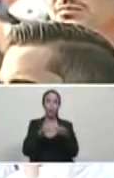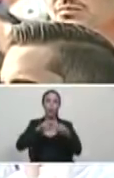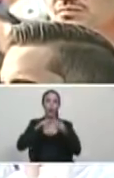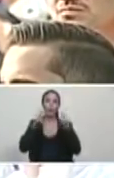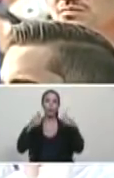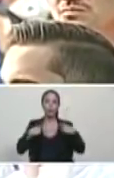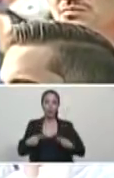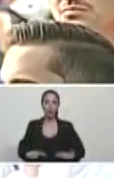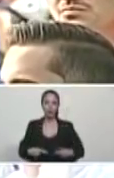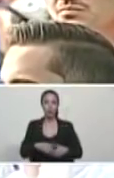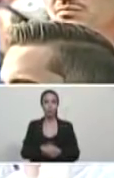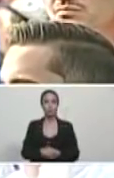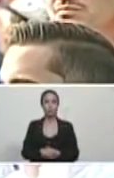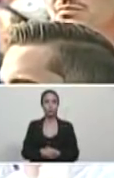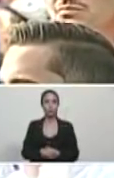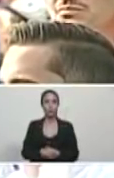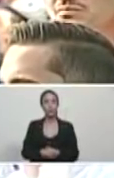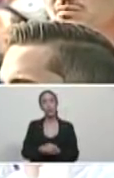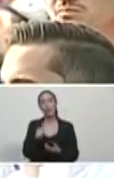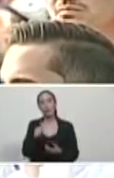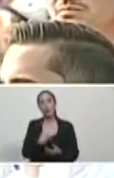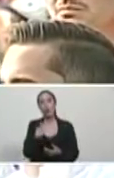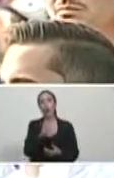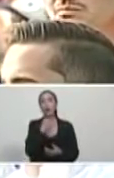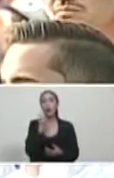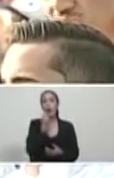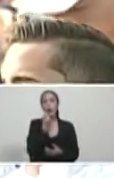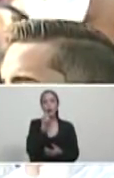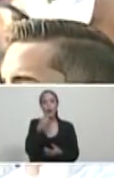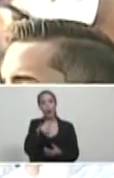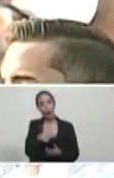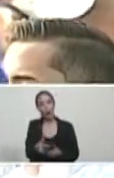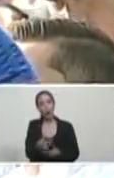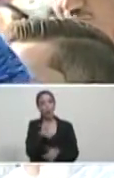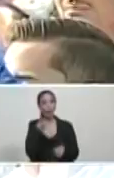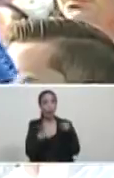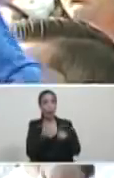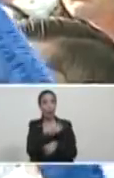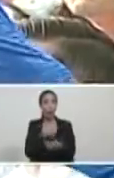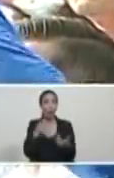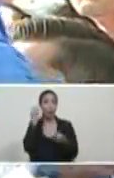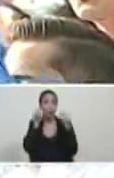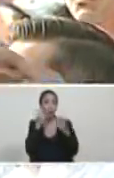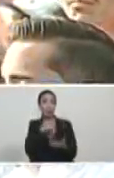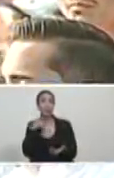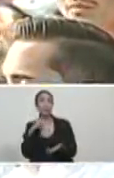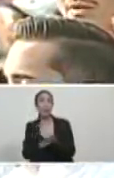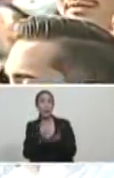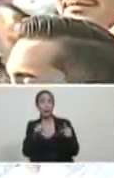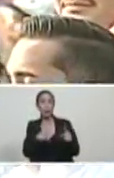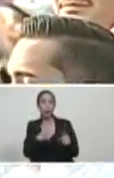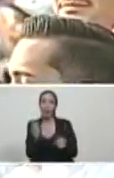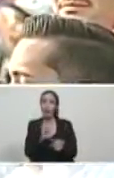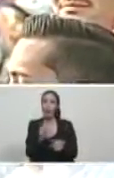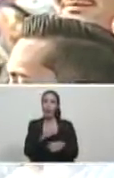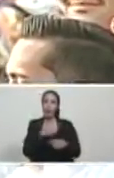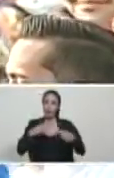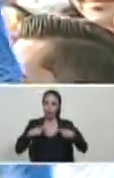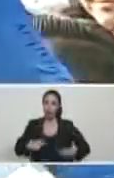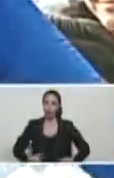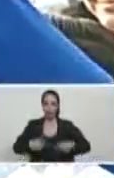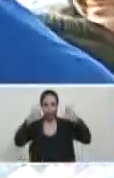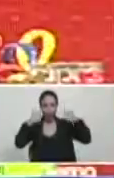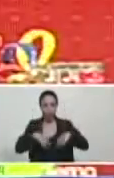hemos logrado. Hoy muchachos que nosotros no pensábamos que iban a estar vivos hoy están haciendo estos uniformes, presidente.